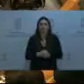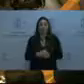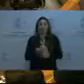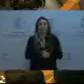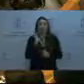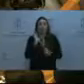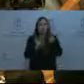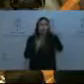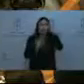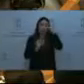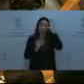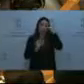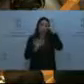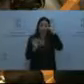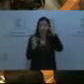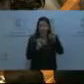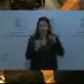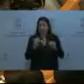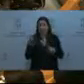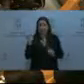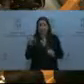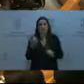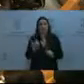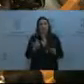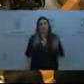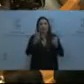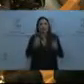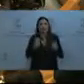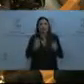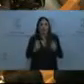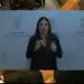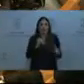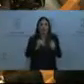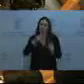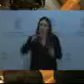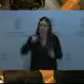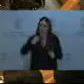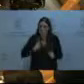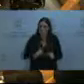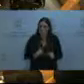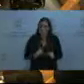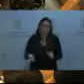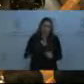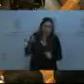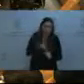a lo largo de pocas semanas repetimos un debate con los matices que pueda marcar la iniciativa,